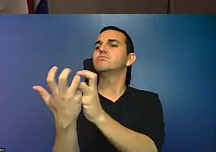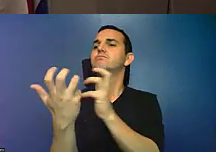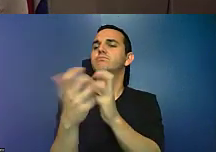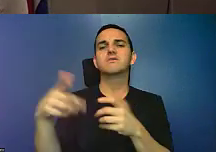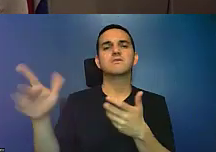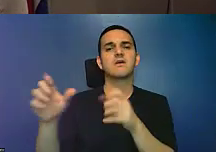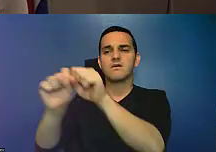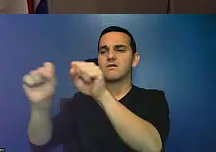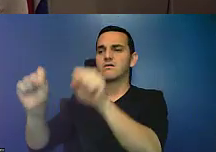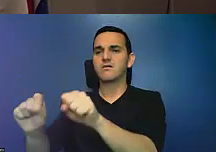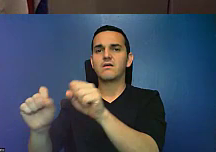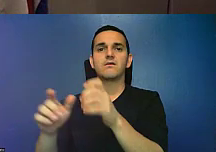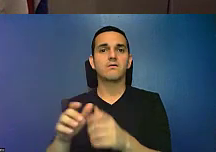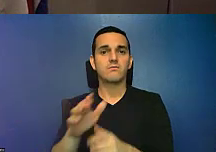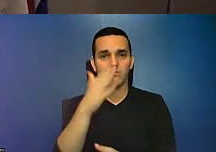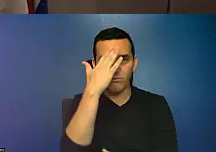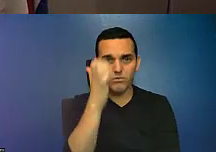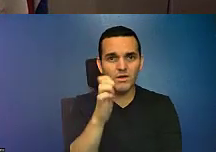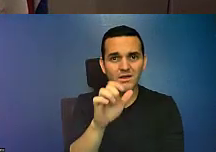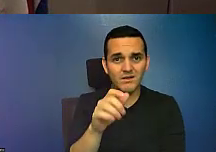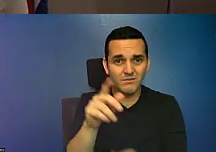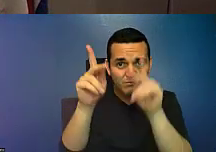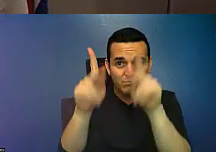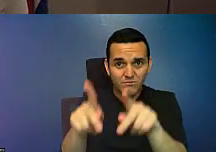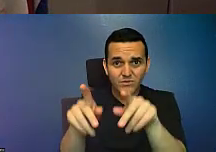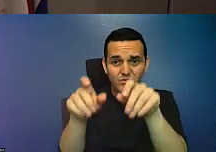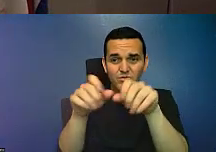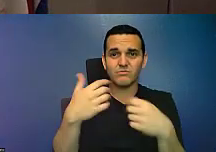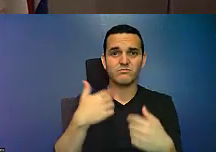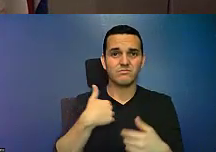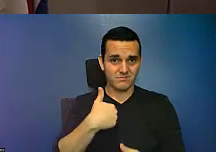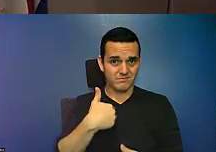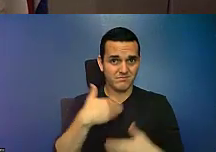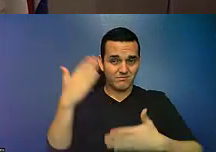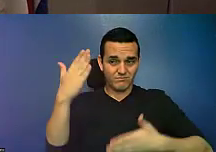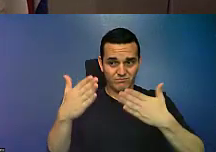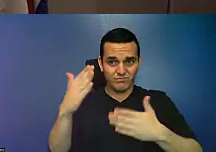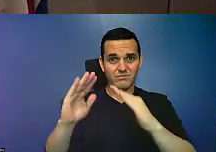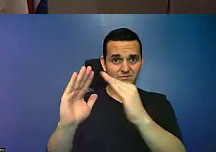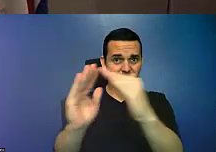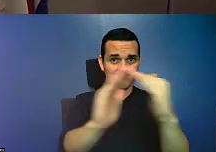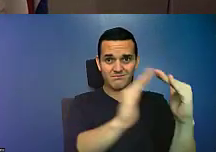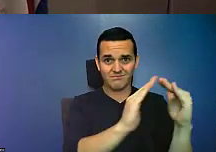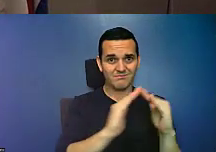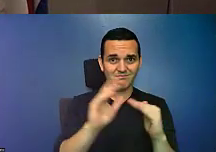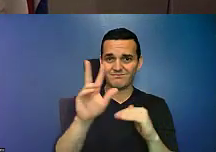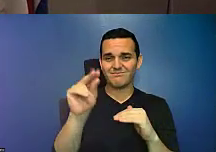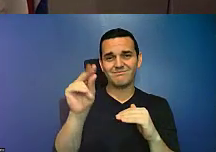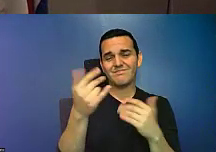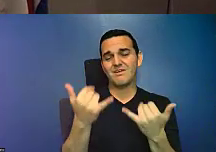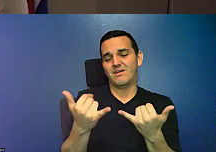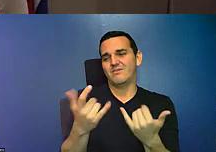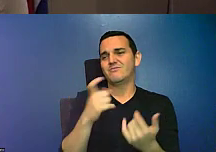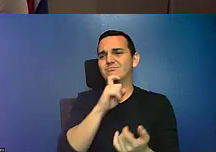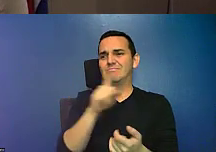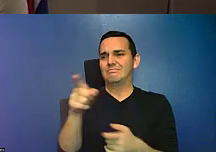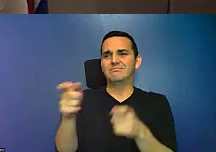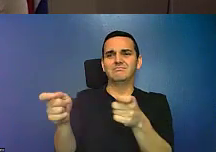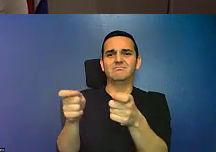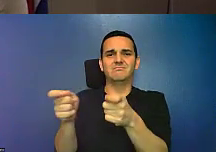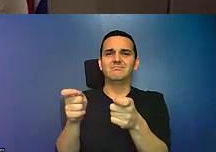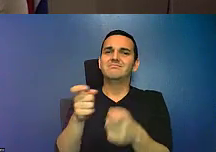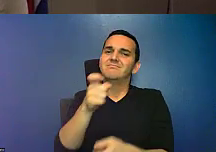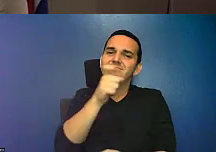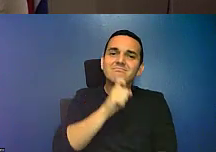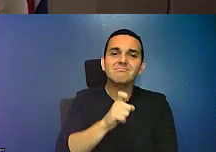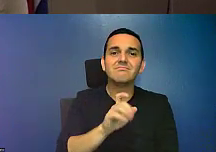no todos tienen un robot en la casa. Son equipos relativamente caros, difíciles de controlar en este momento. Los robots por sí